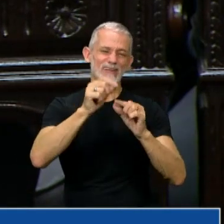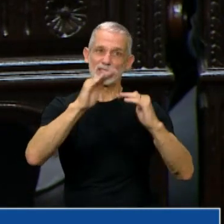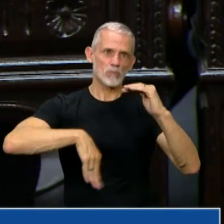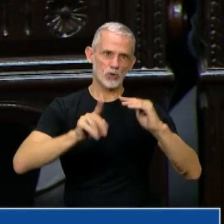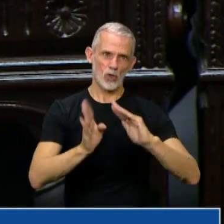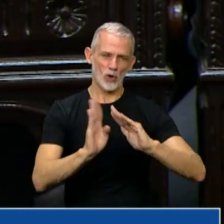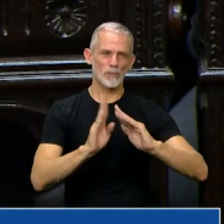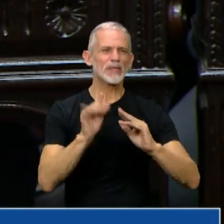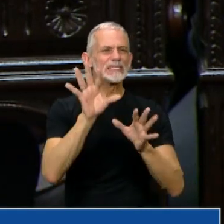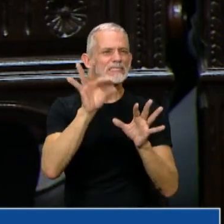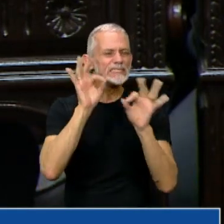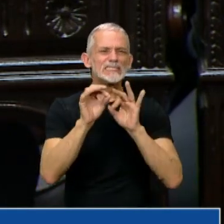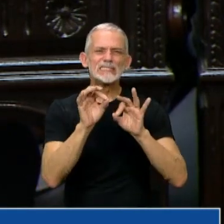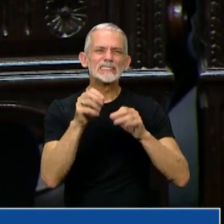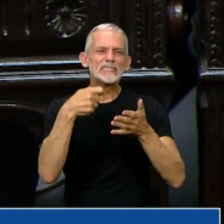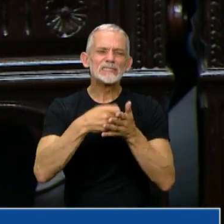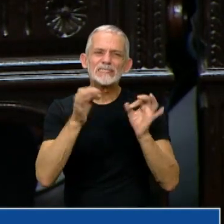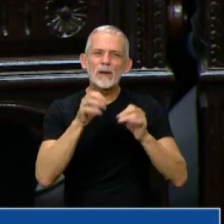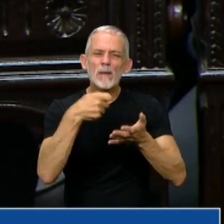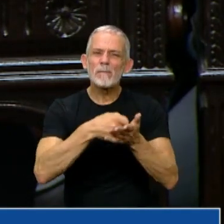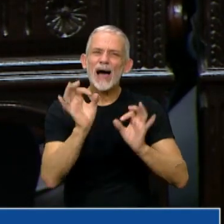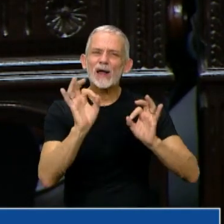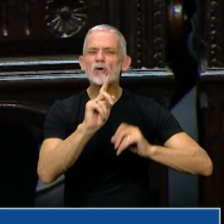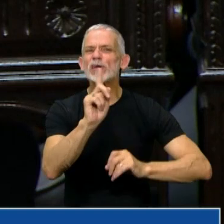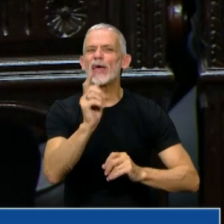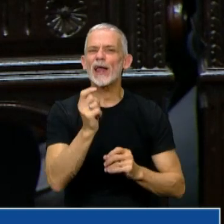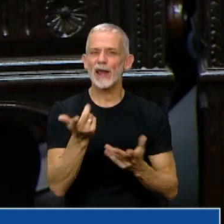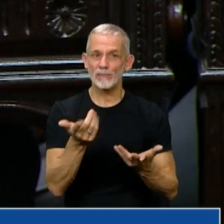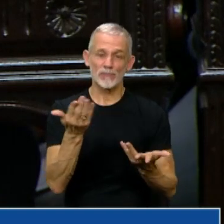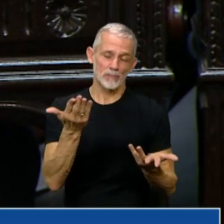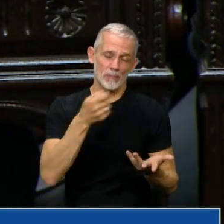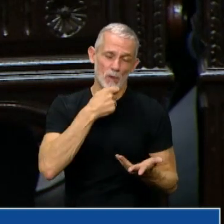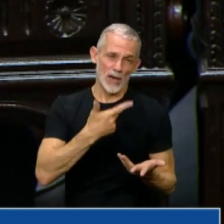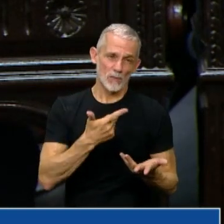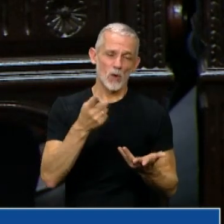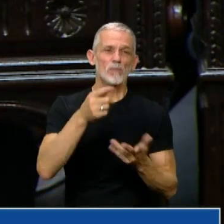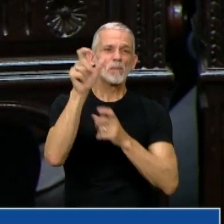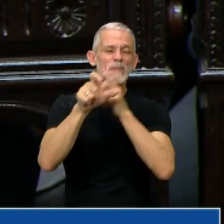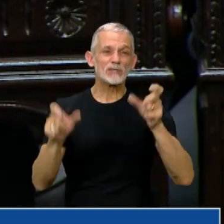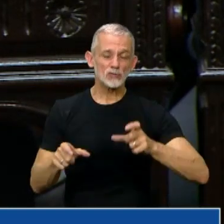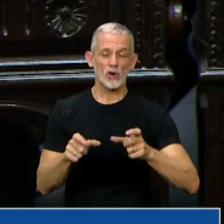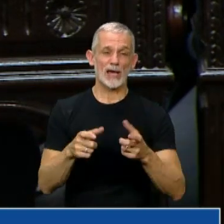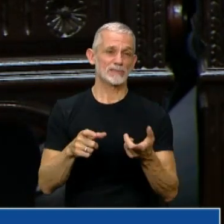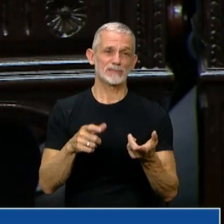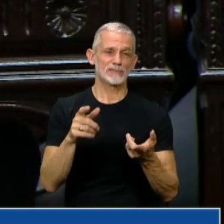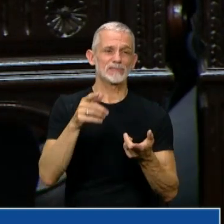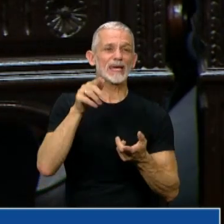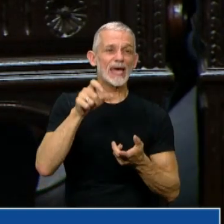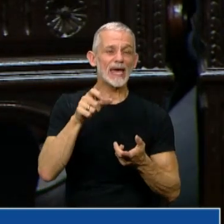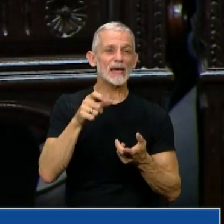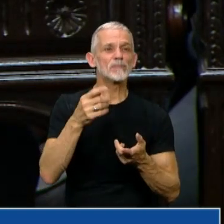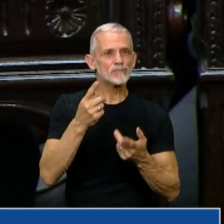las excepciones, es decir, cuando decimos excepciones, hablamos de sujetos, personas que